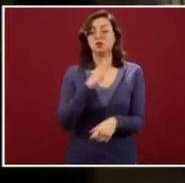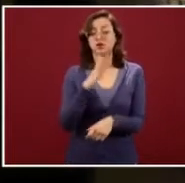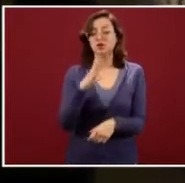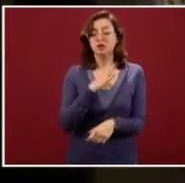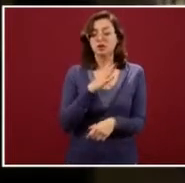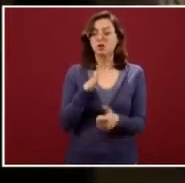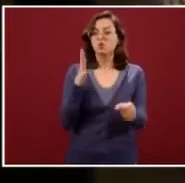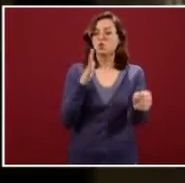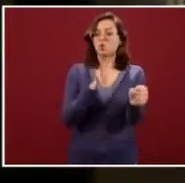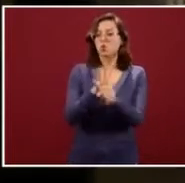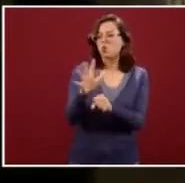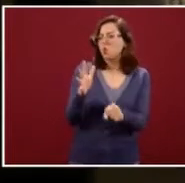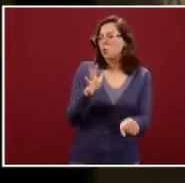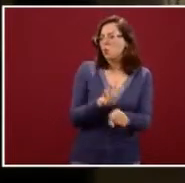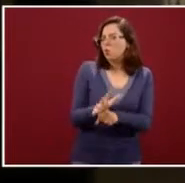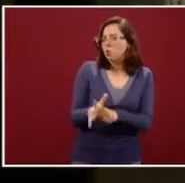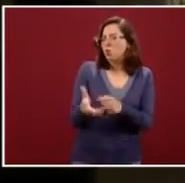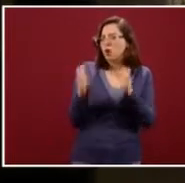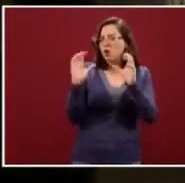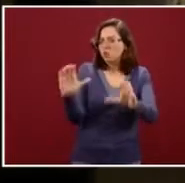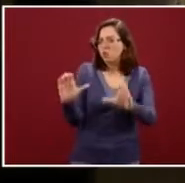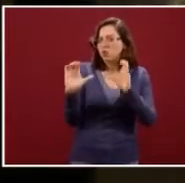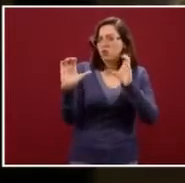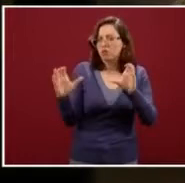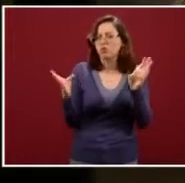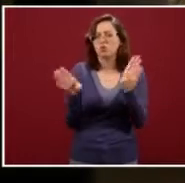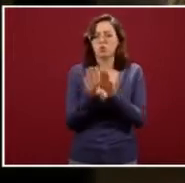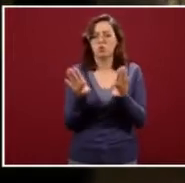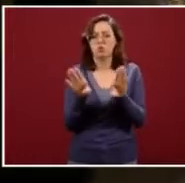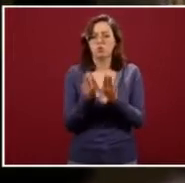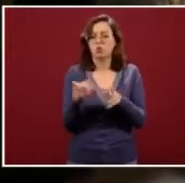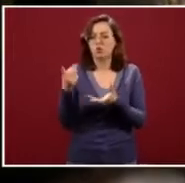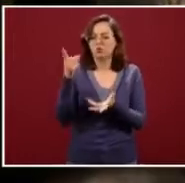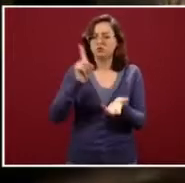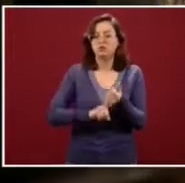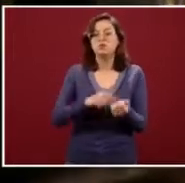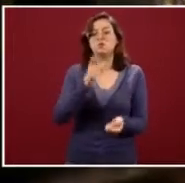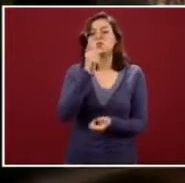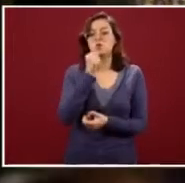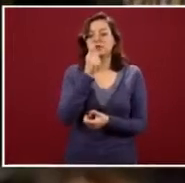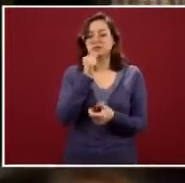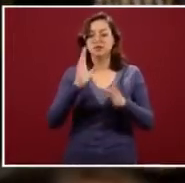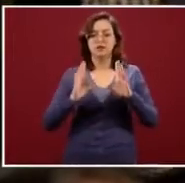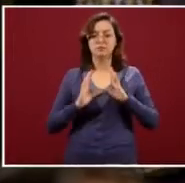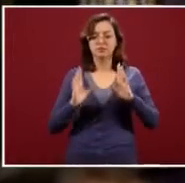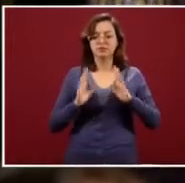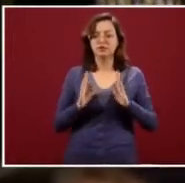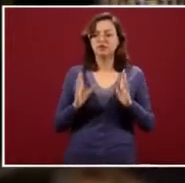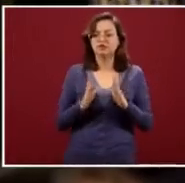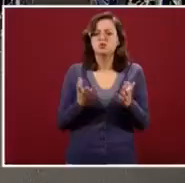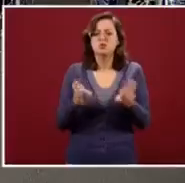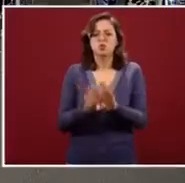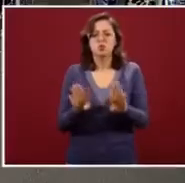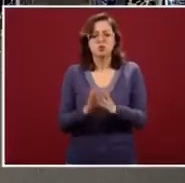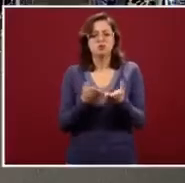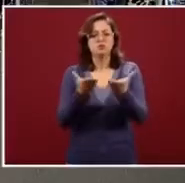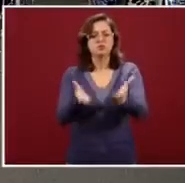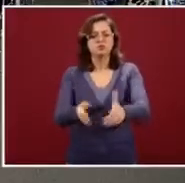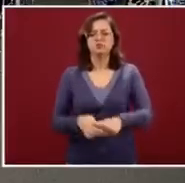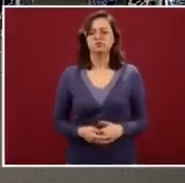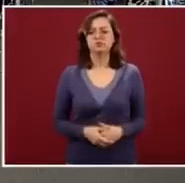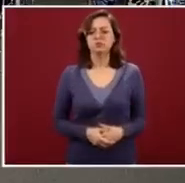cuáles son las medidas de prevención que se están tomando precisamente en los cuerpos policíacos y en las Fuerzas Armadas. Por favor. Con mucho